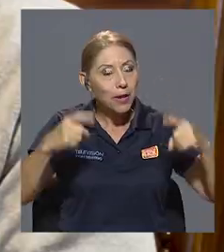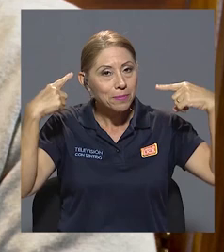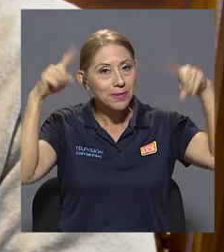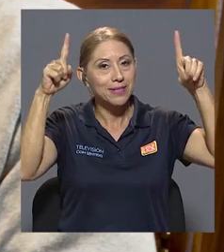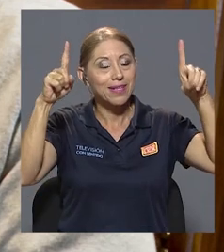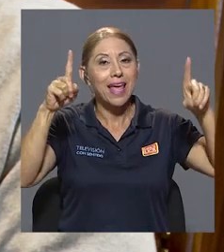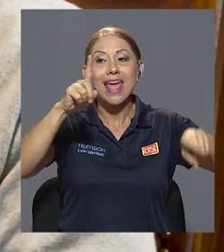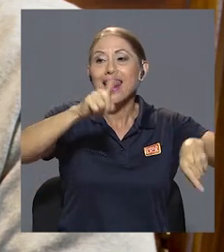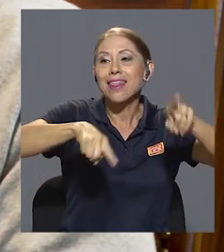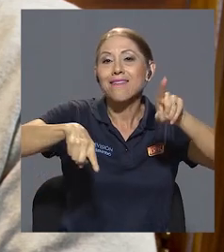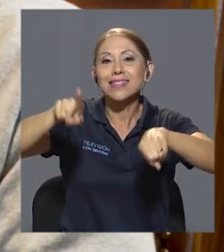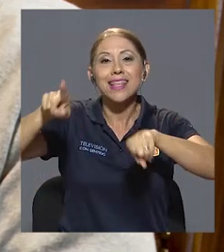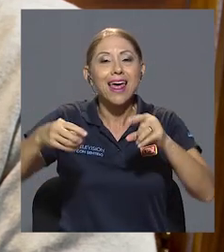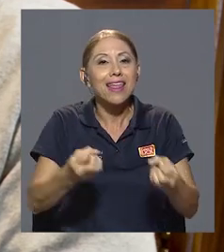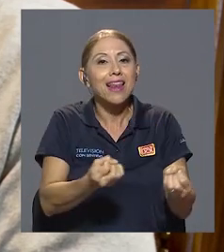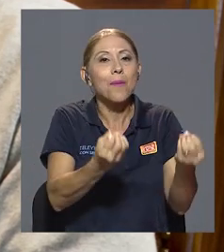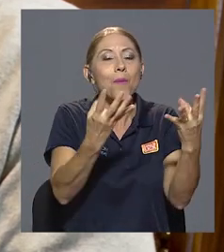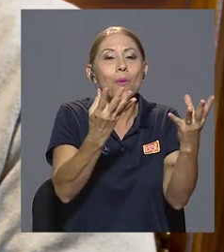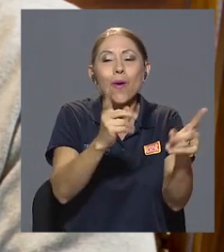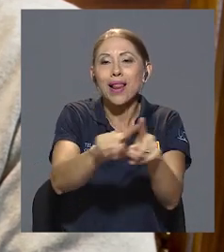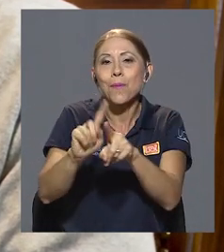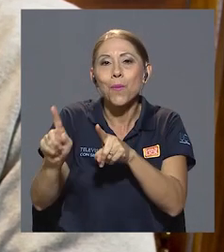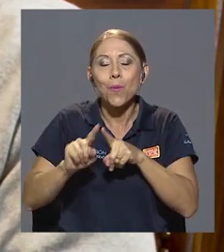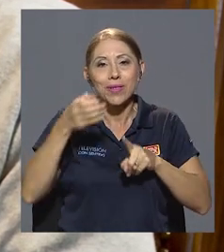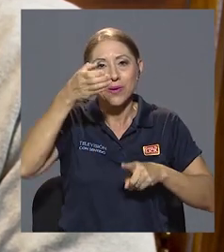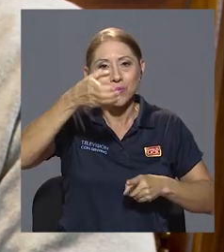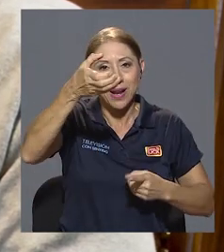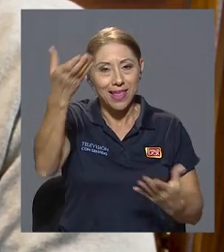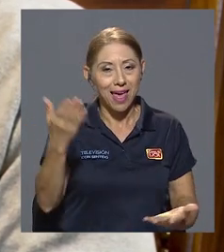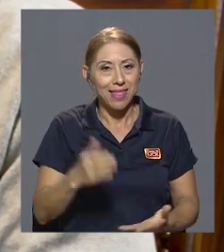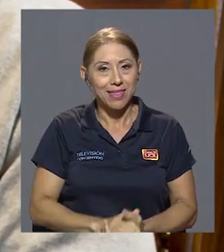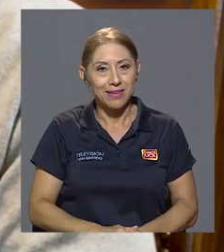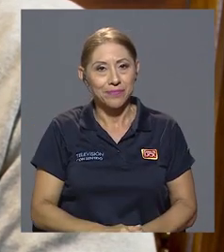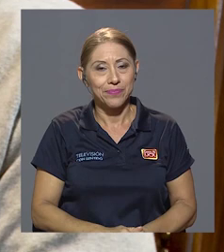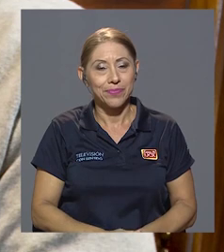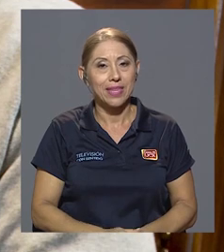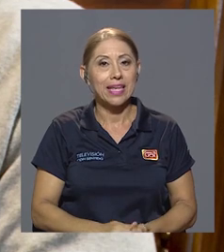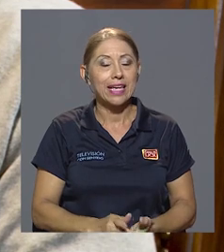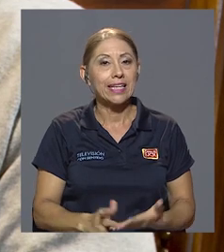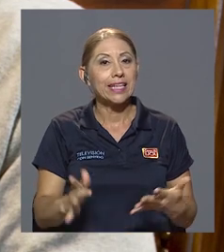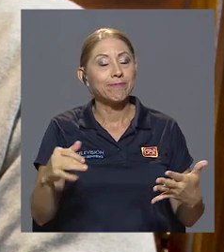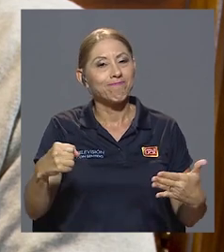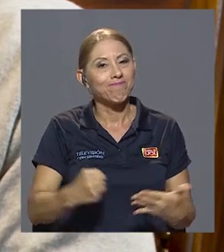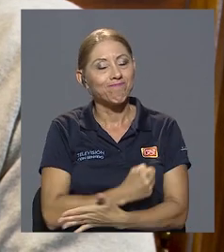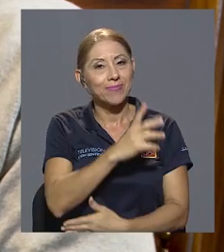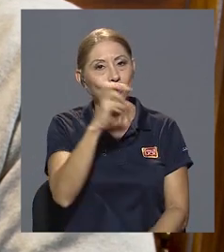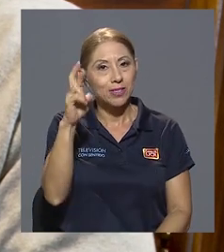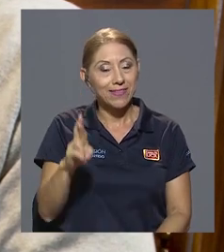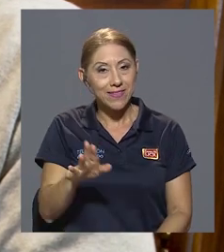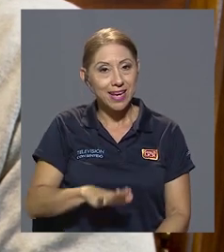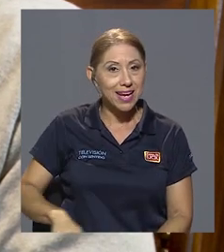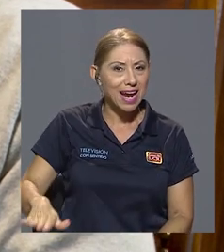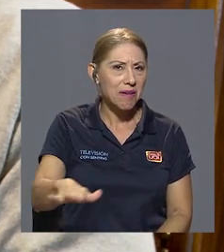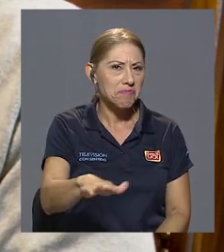en la diversidad en la pluralidad en la multiculturalidad y desgraciadamente costa rica